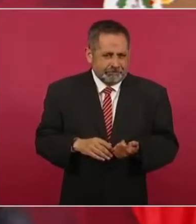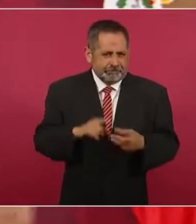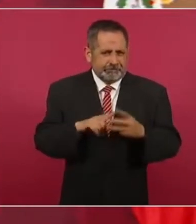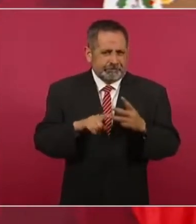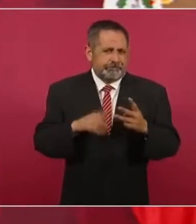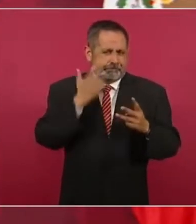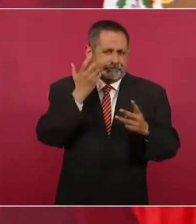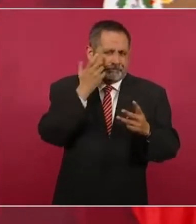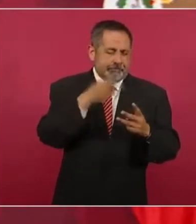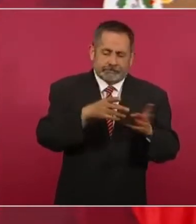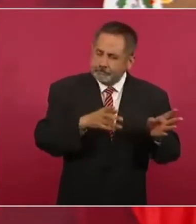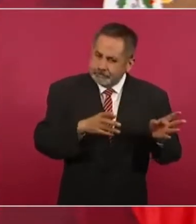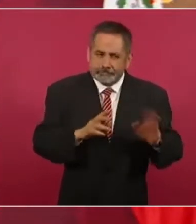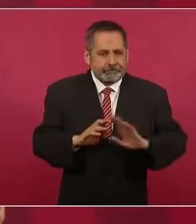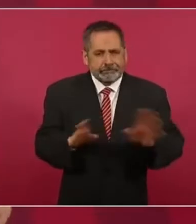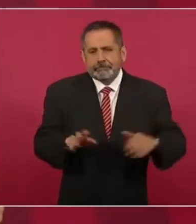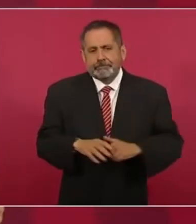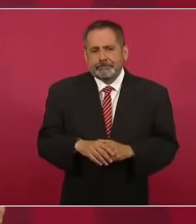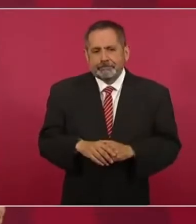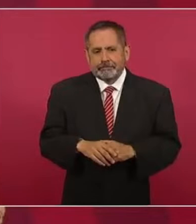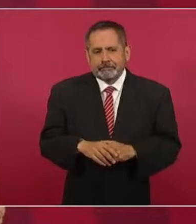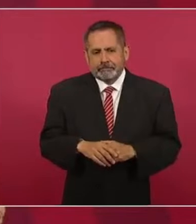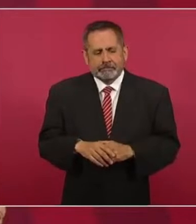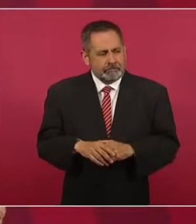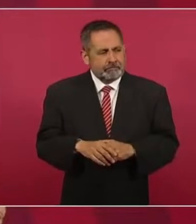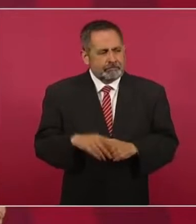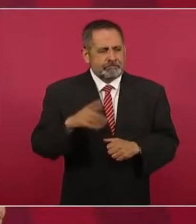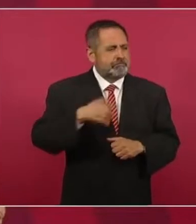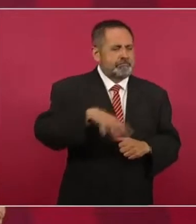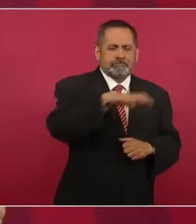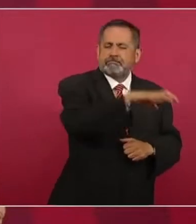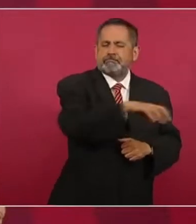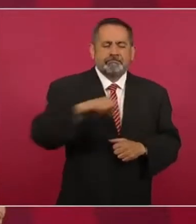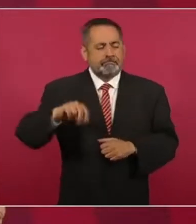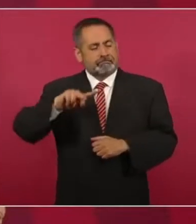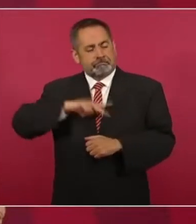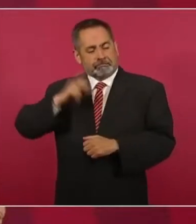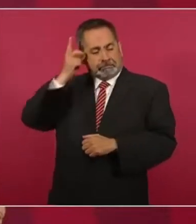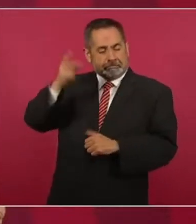Entonces vamos a privatizarlas.